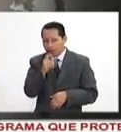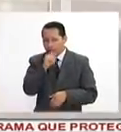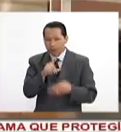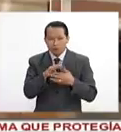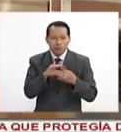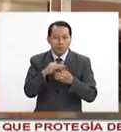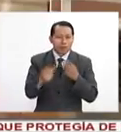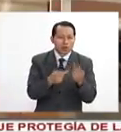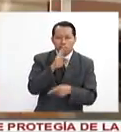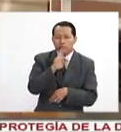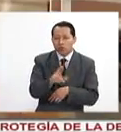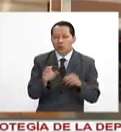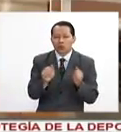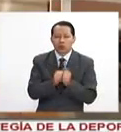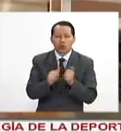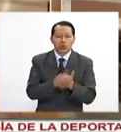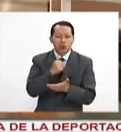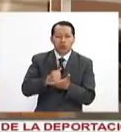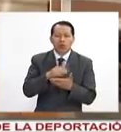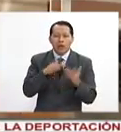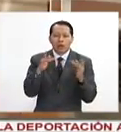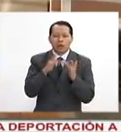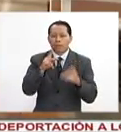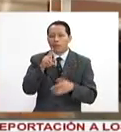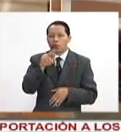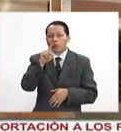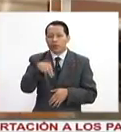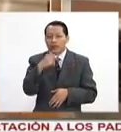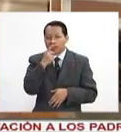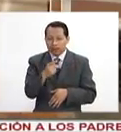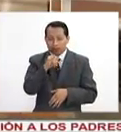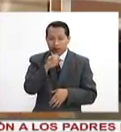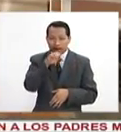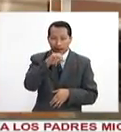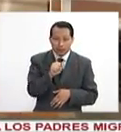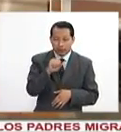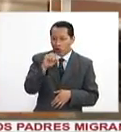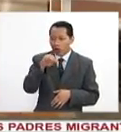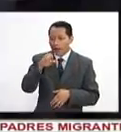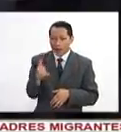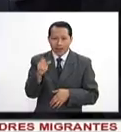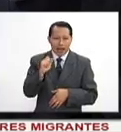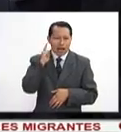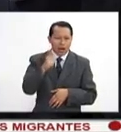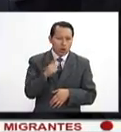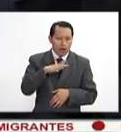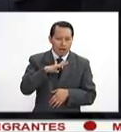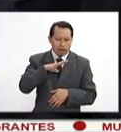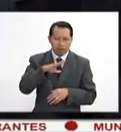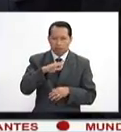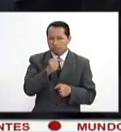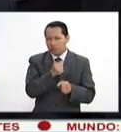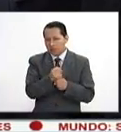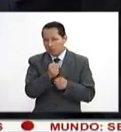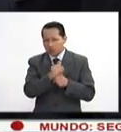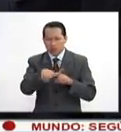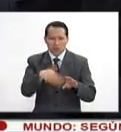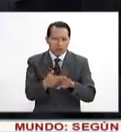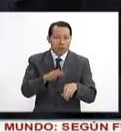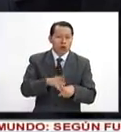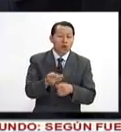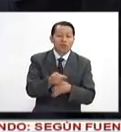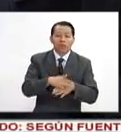respuestas con los ciudadanos, la llamada línea directa, Putin dijo que si James Comey es víctima de persecuciones en Estados Unidos por revelar